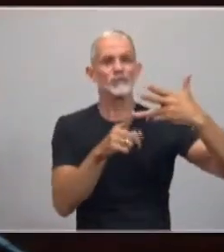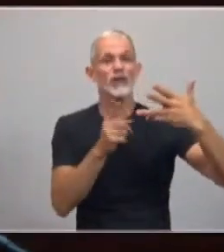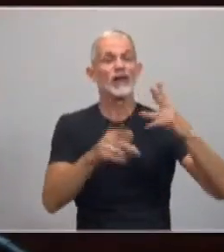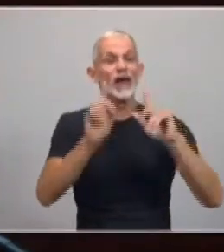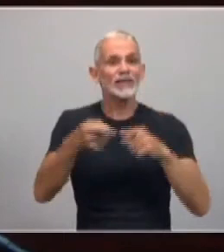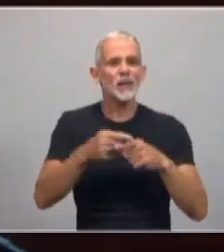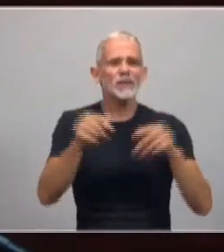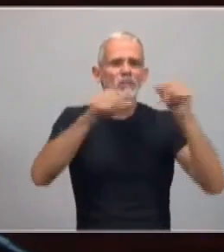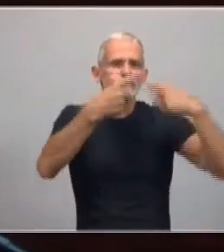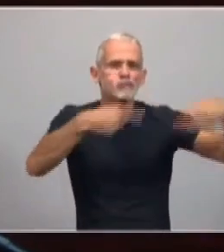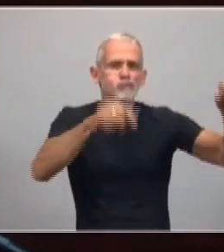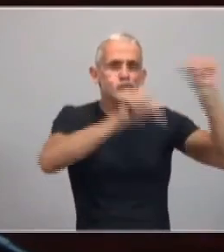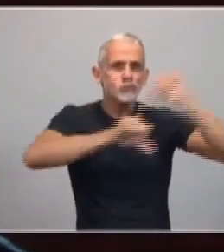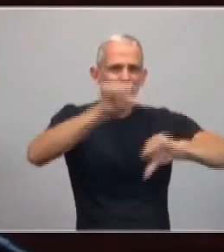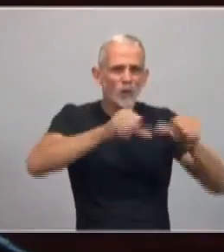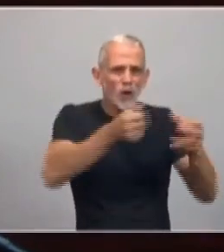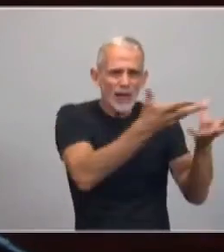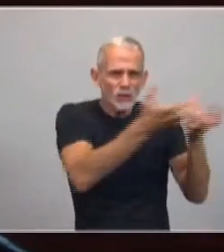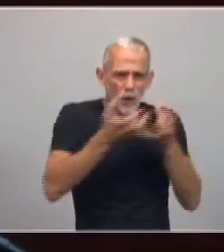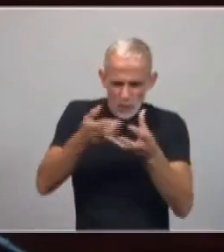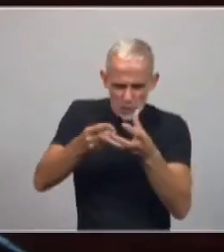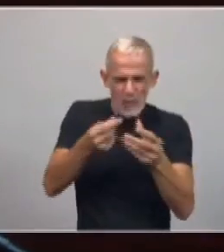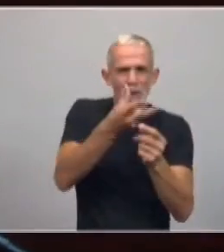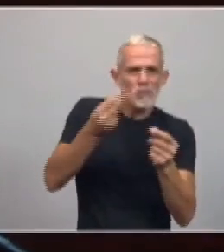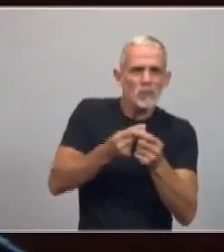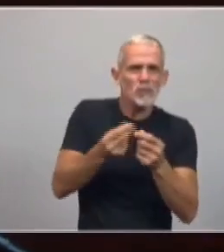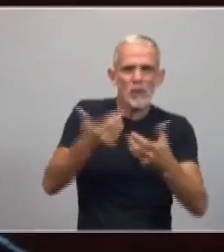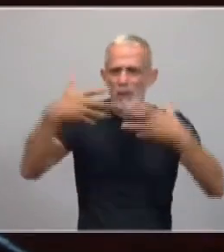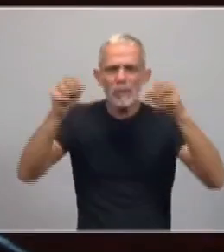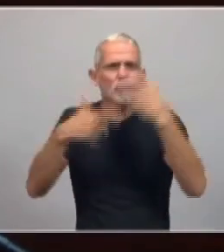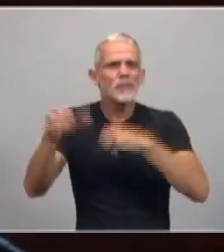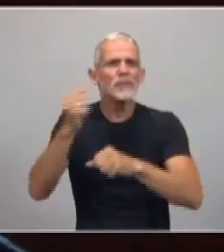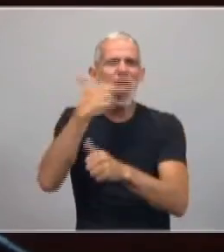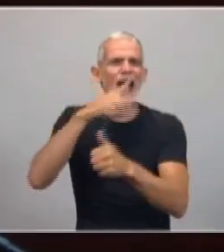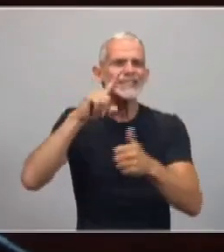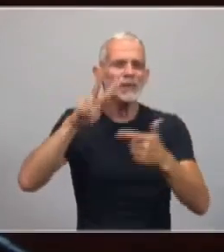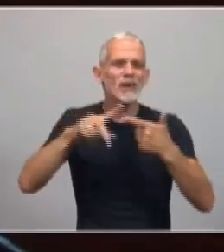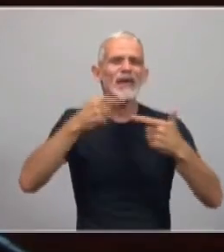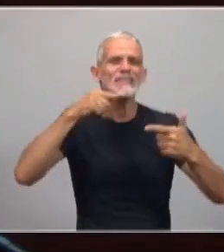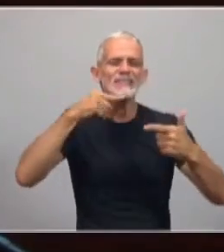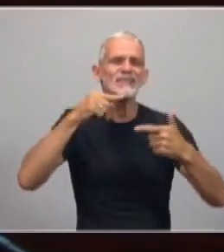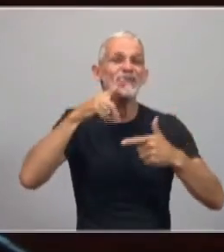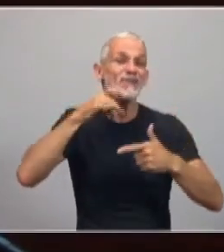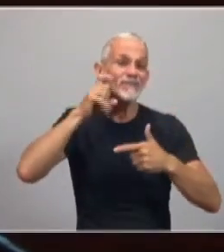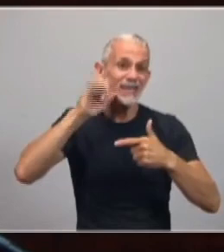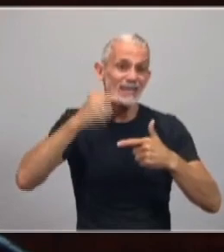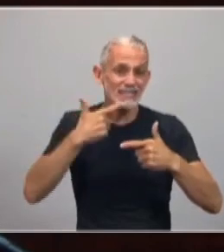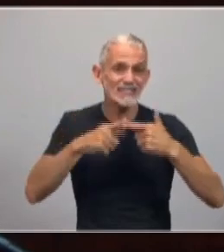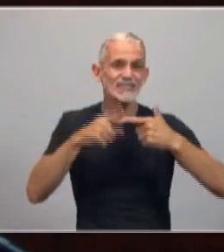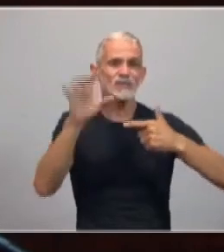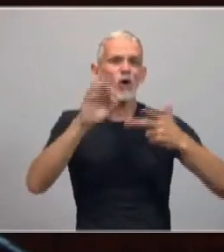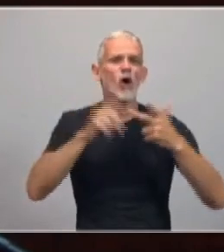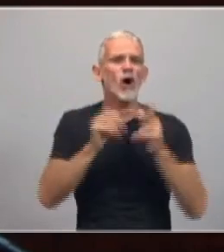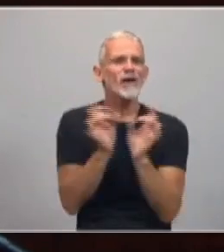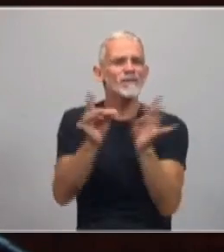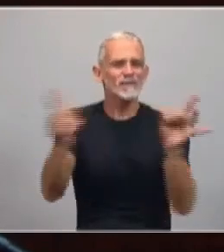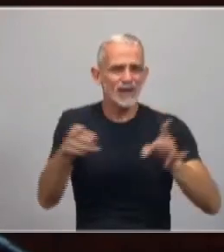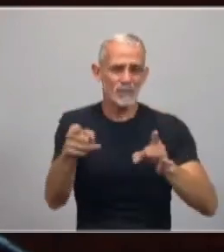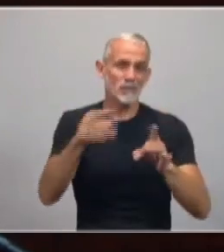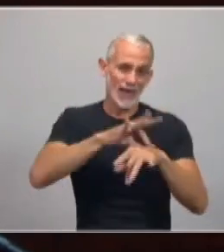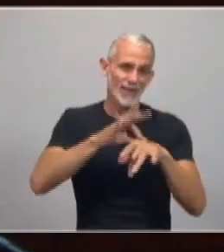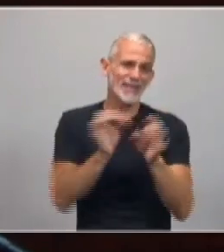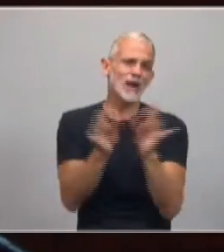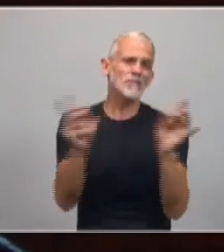insumos de laboratorios para detección del HIV, sífilis y otras enfermedades de transmisión sexual.